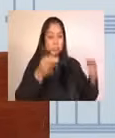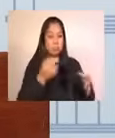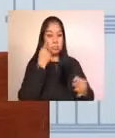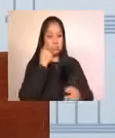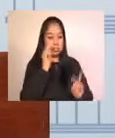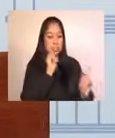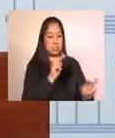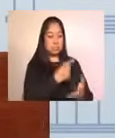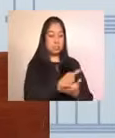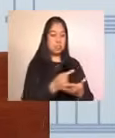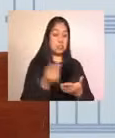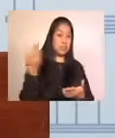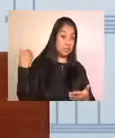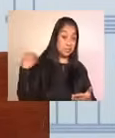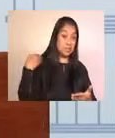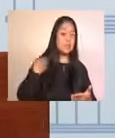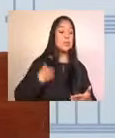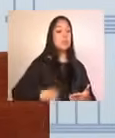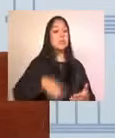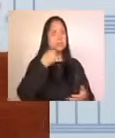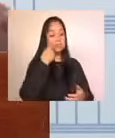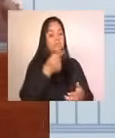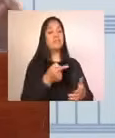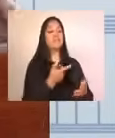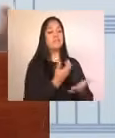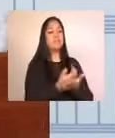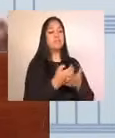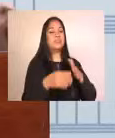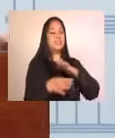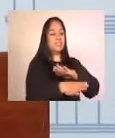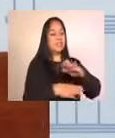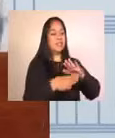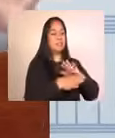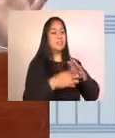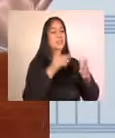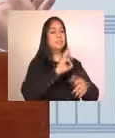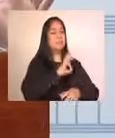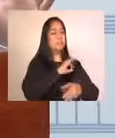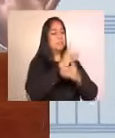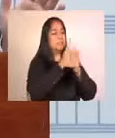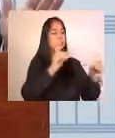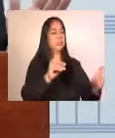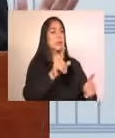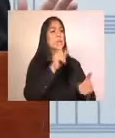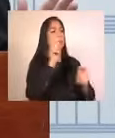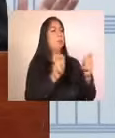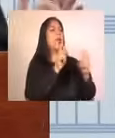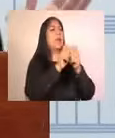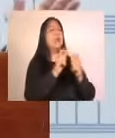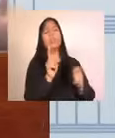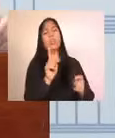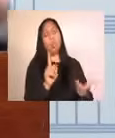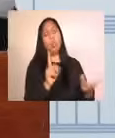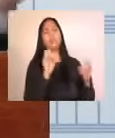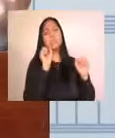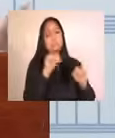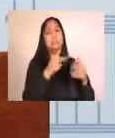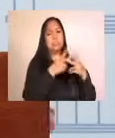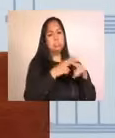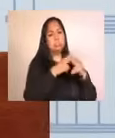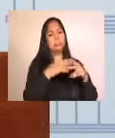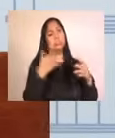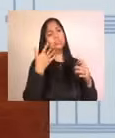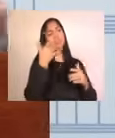pasada, viene a alterar los cimientos de una sociedad democrática que, no les digo que es perfecta, siempre es perfectible y aspiramos a